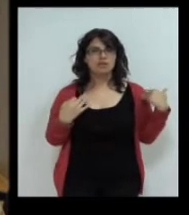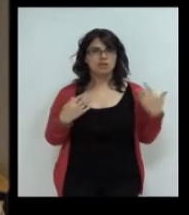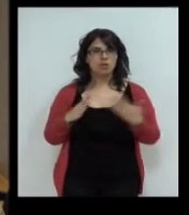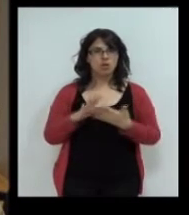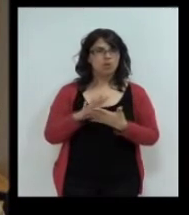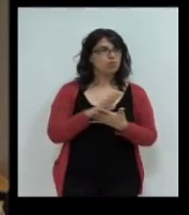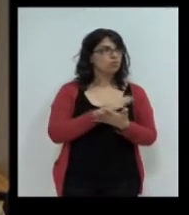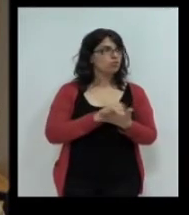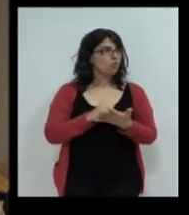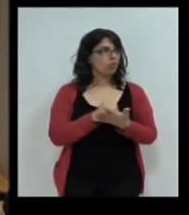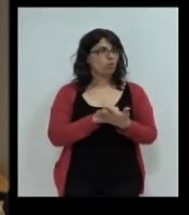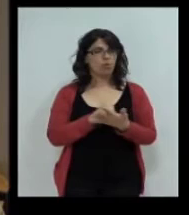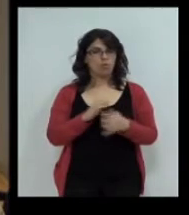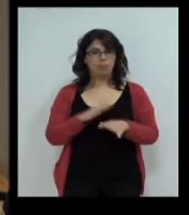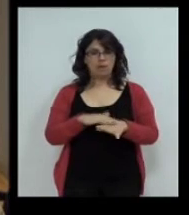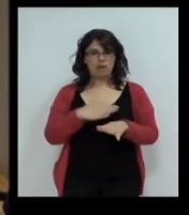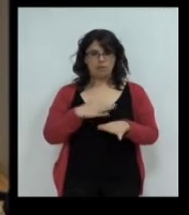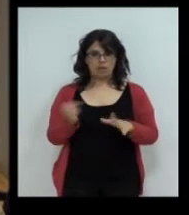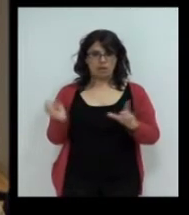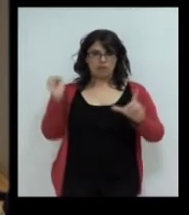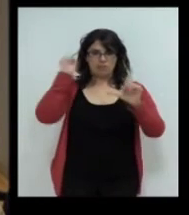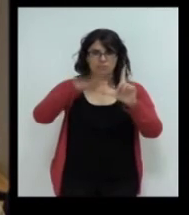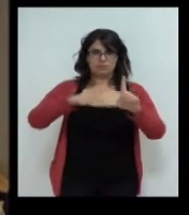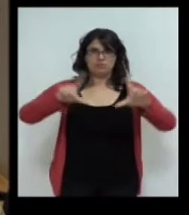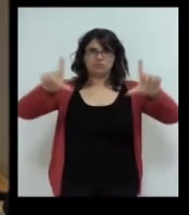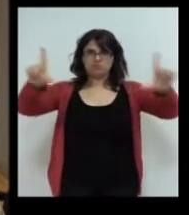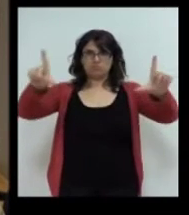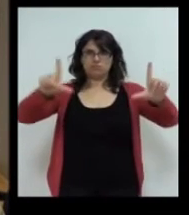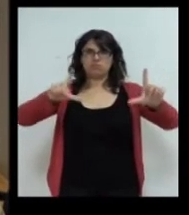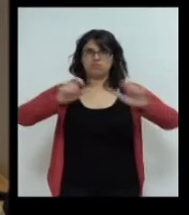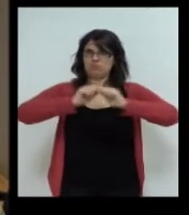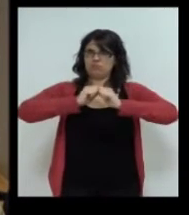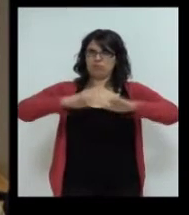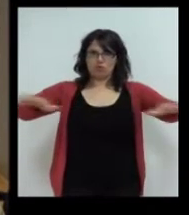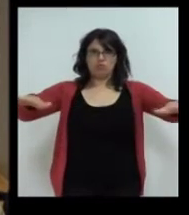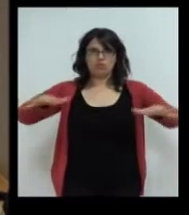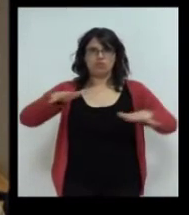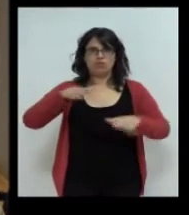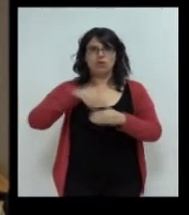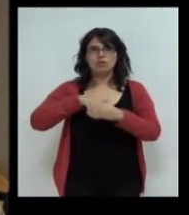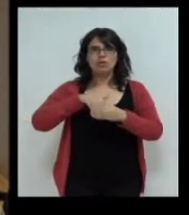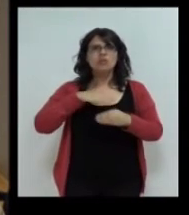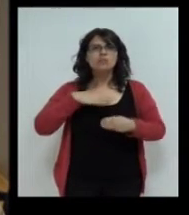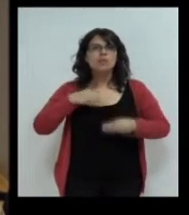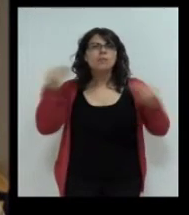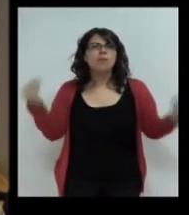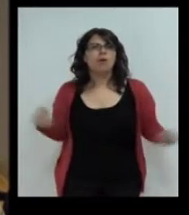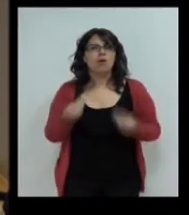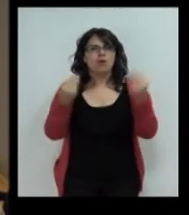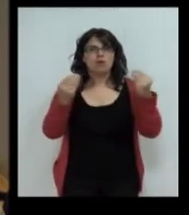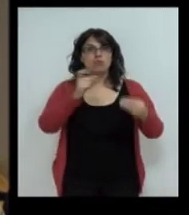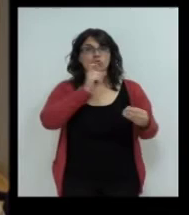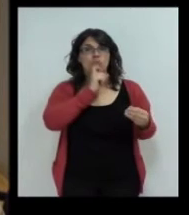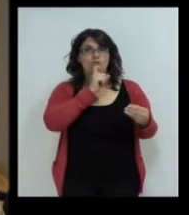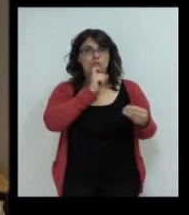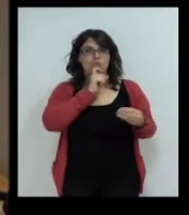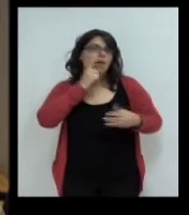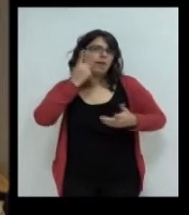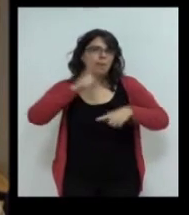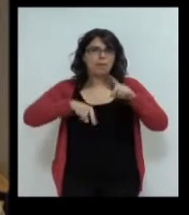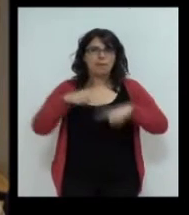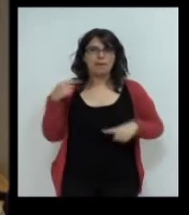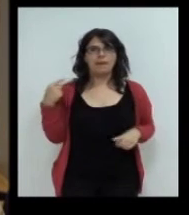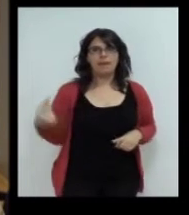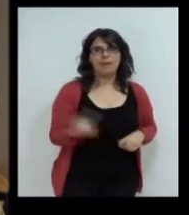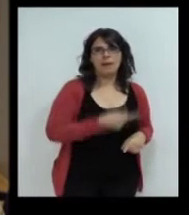poner eso en antena y que se pueda emitir todos esos contenidos, cómo podemos mejorarlo. Esto es una labor ya de cada uno de nosotros,